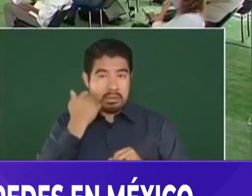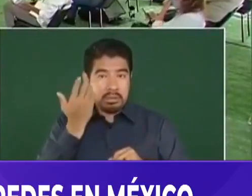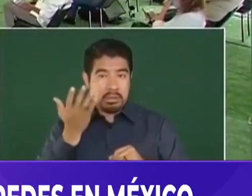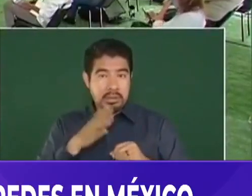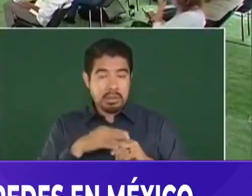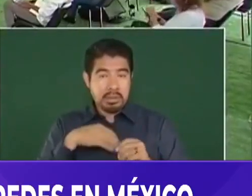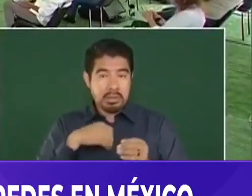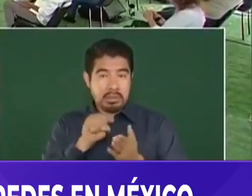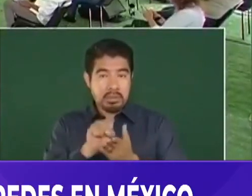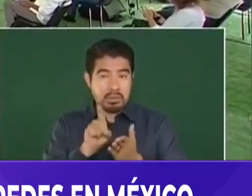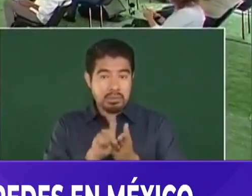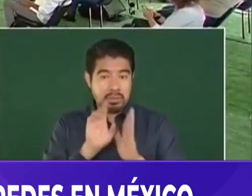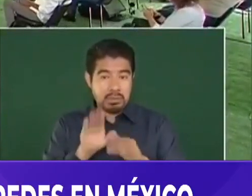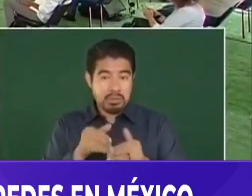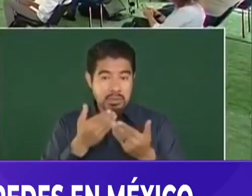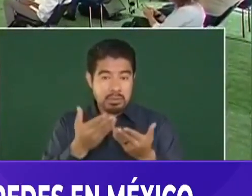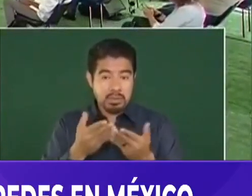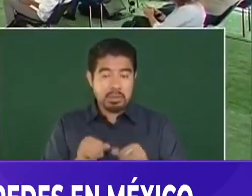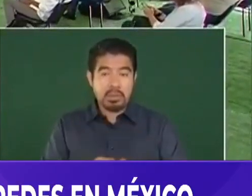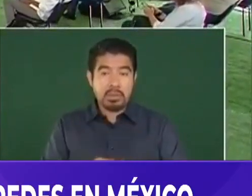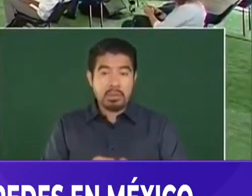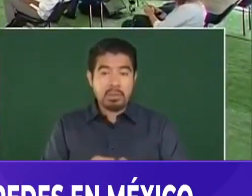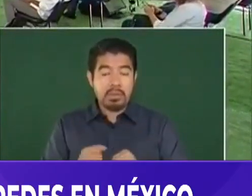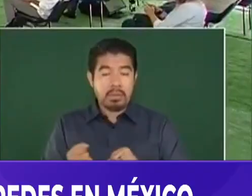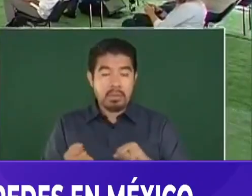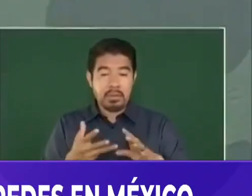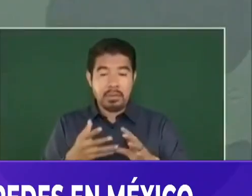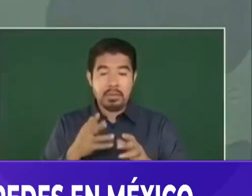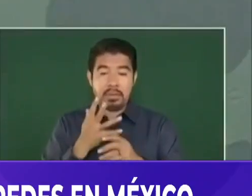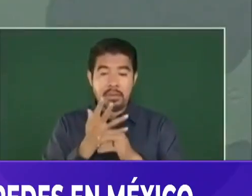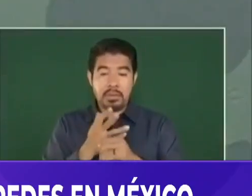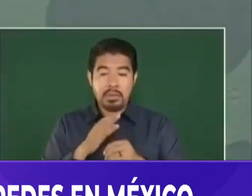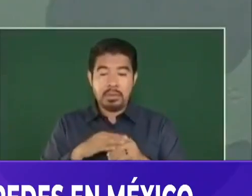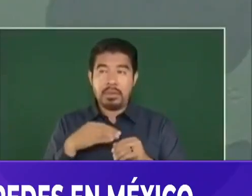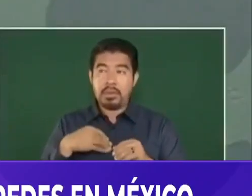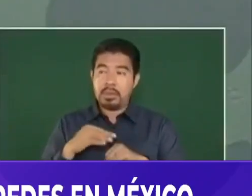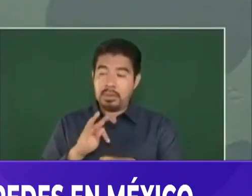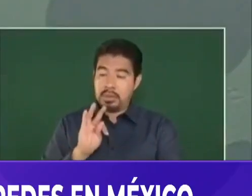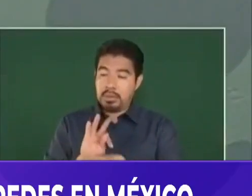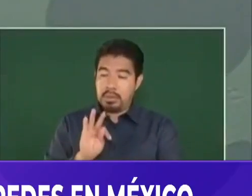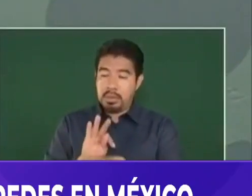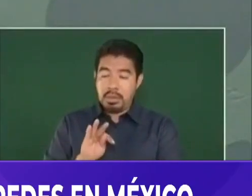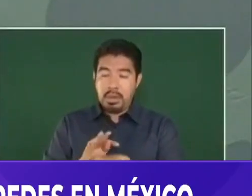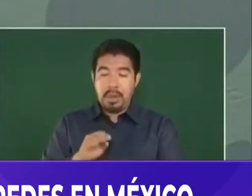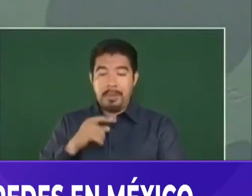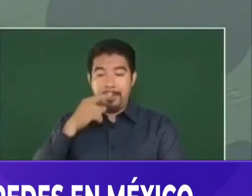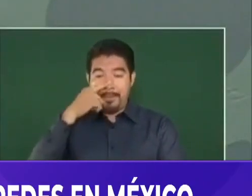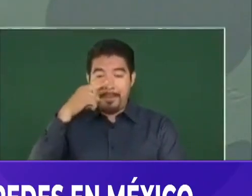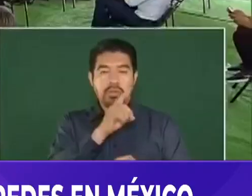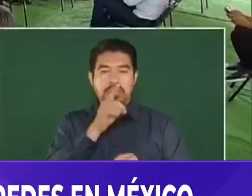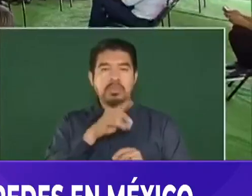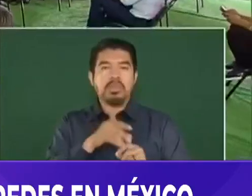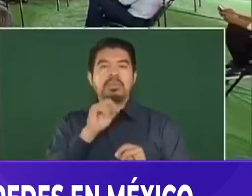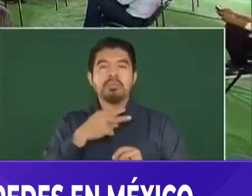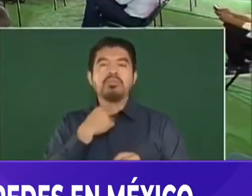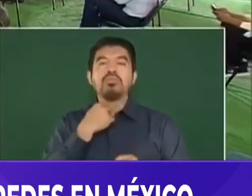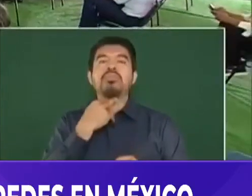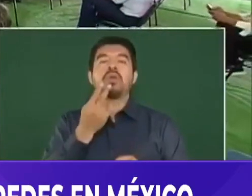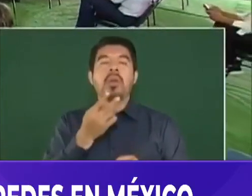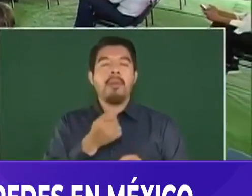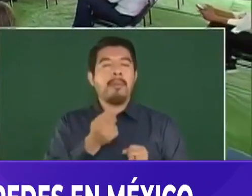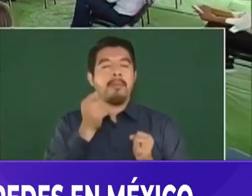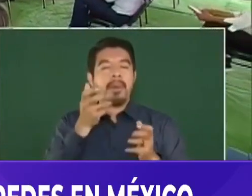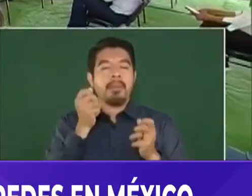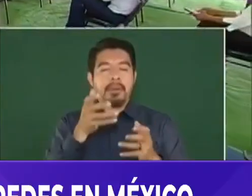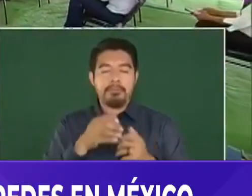que recibir una solicitud de extradición, pero el asilo político que ha otorgado México tiene efectos amplios. Contó